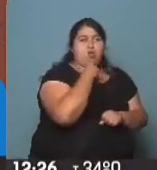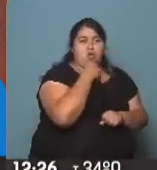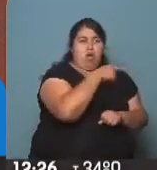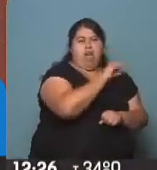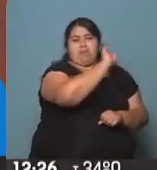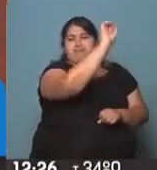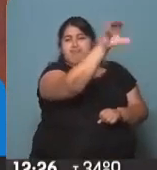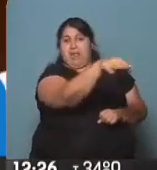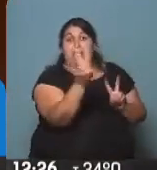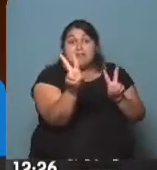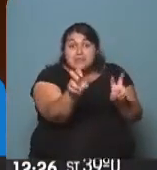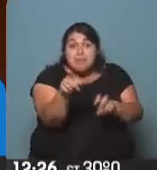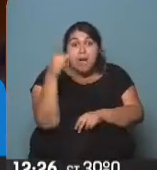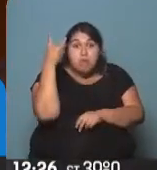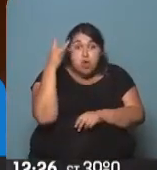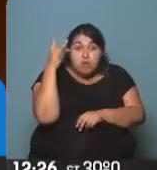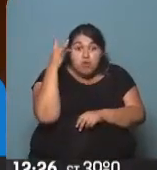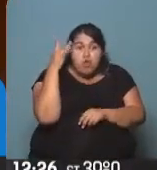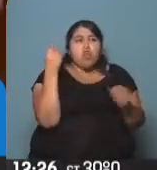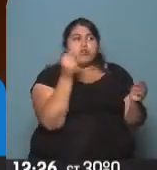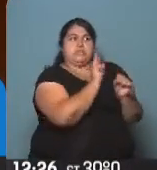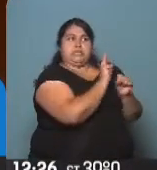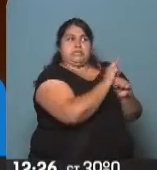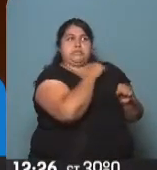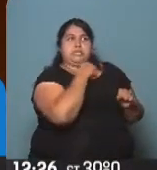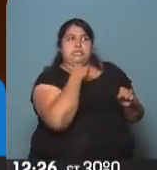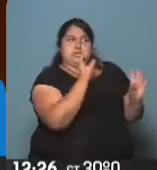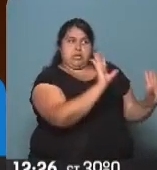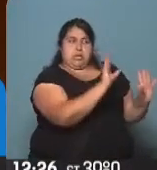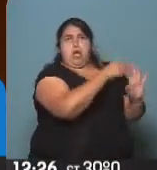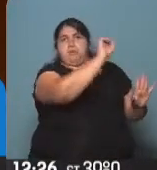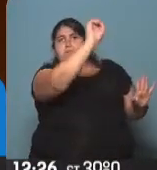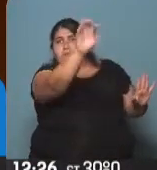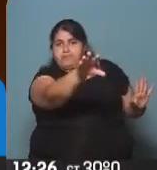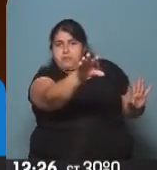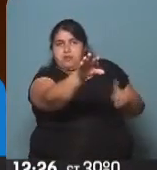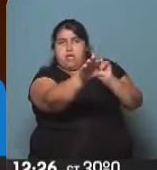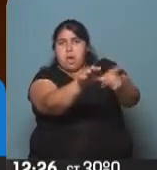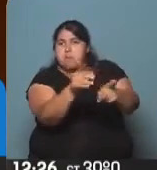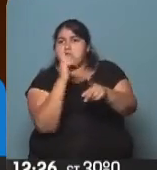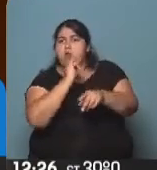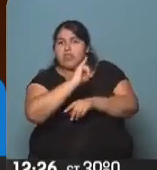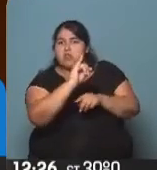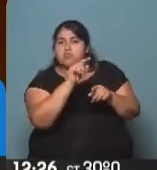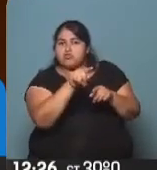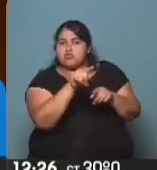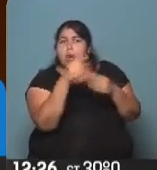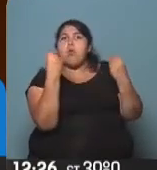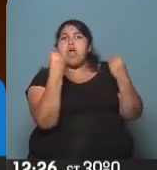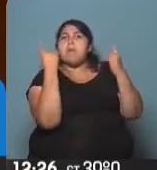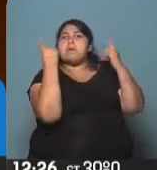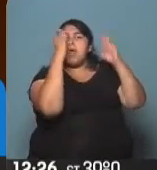Próbolo, era en Italia, lo mandan para aquí, se hacen las mismas denuncias. ¿Pero por qué? Porque prima la